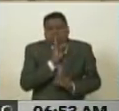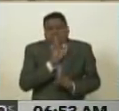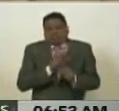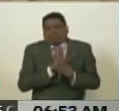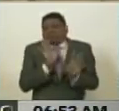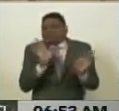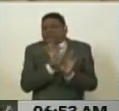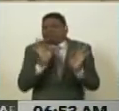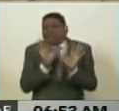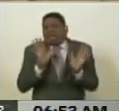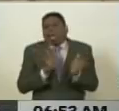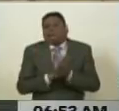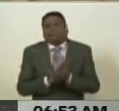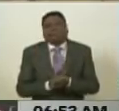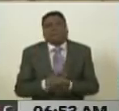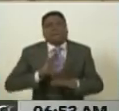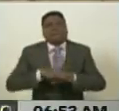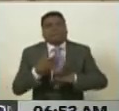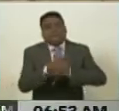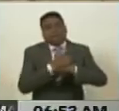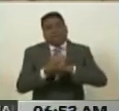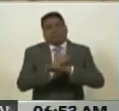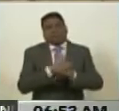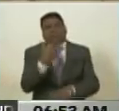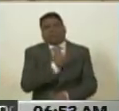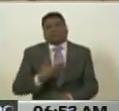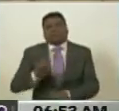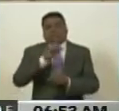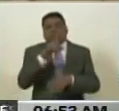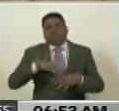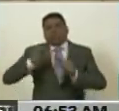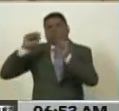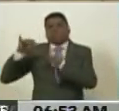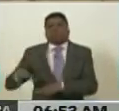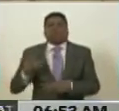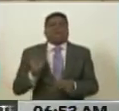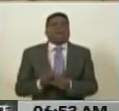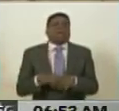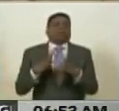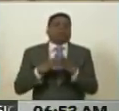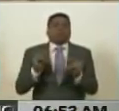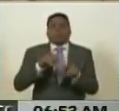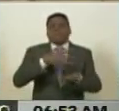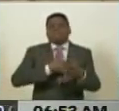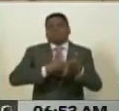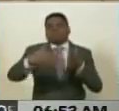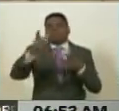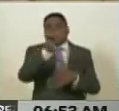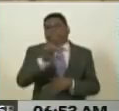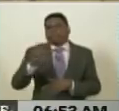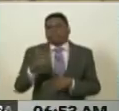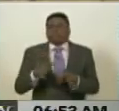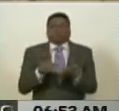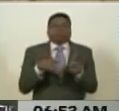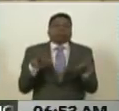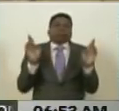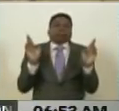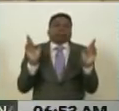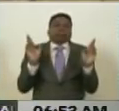tanto como sea necesario, porque el gobierno del presidente Maduro no va a abandonar a su suerte a los millones de venezolanos y venezolanas que estamos